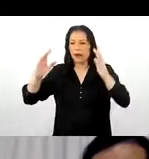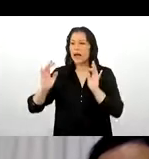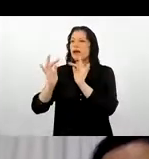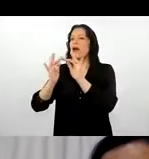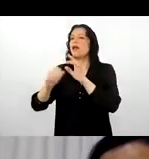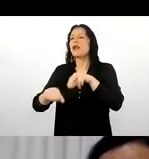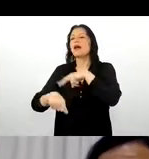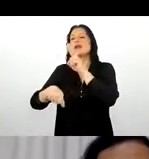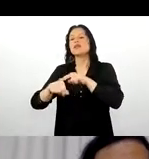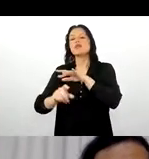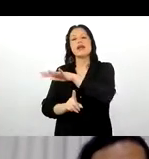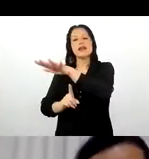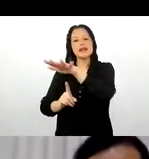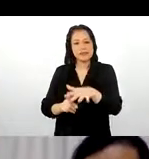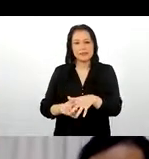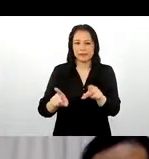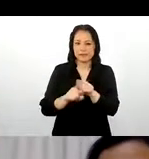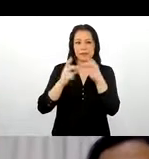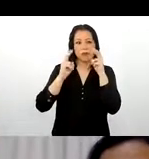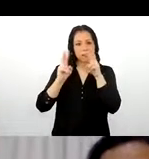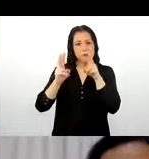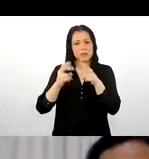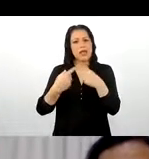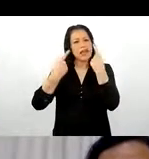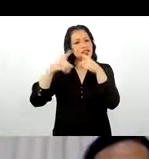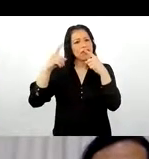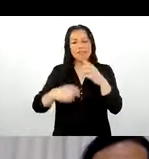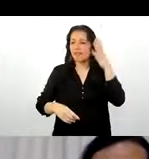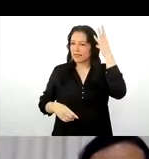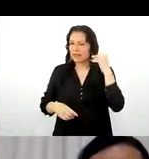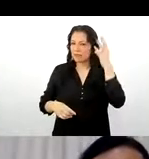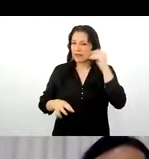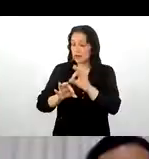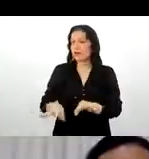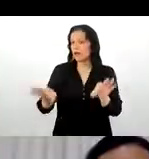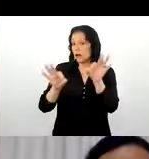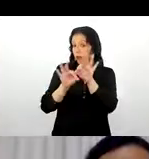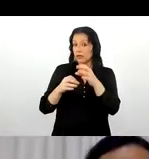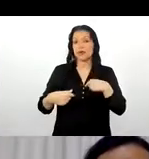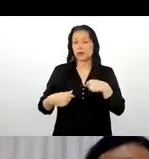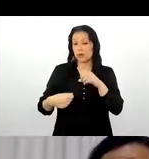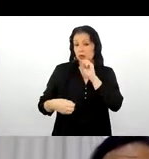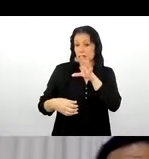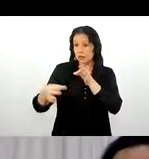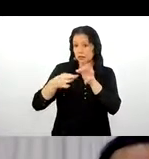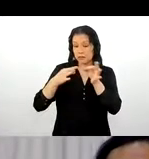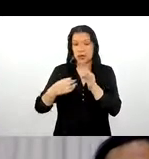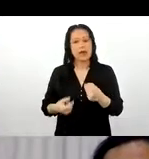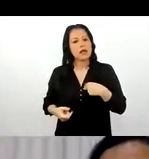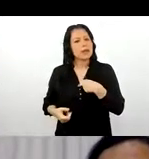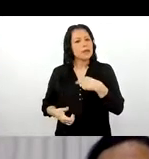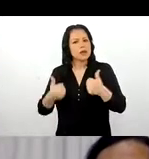natural. Y bueno, tenemos este número de experiencias muy, muy significativas, como mencionaba. Y para nosotros, ¿qué es el